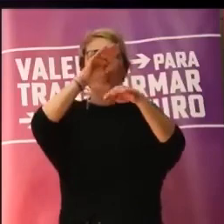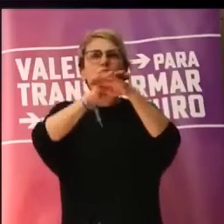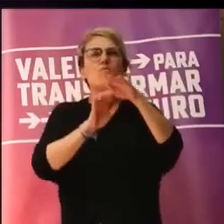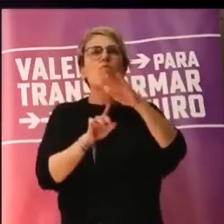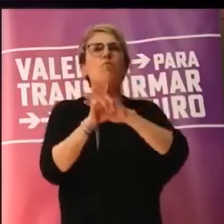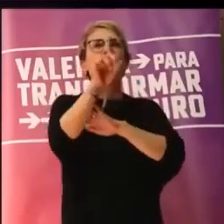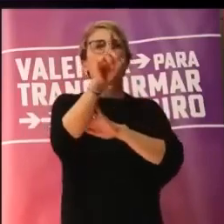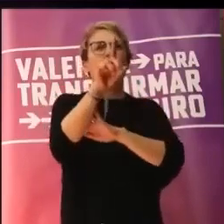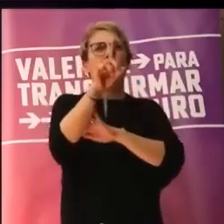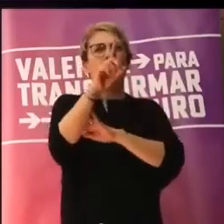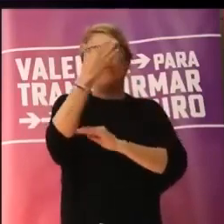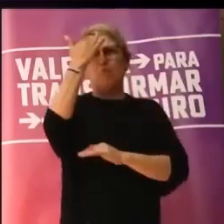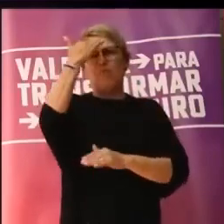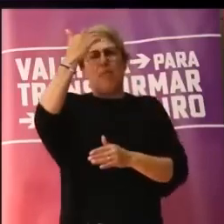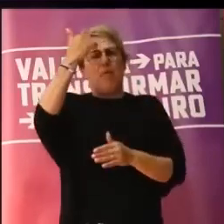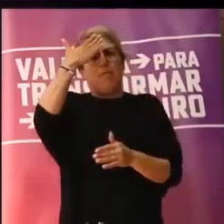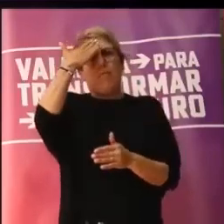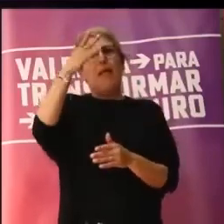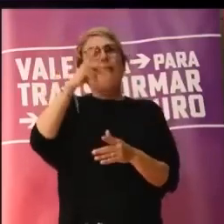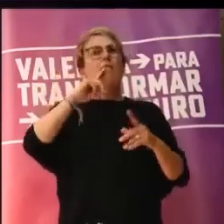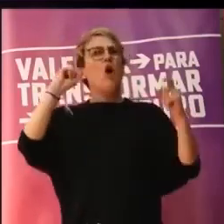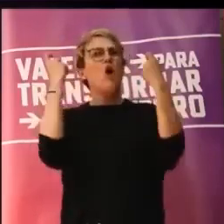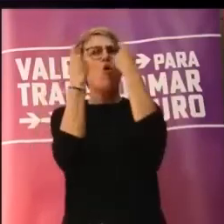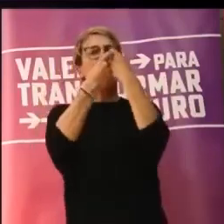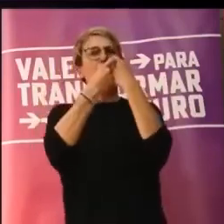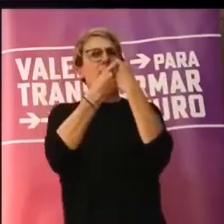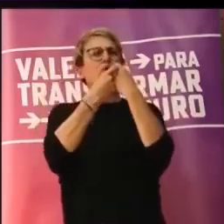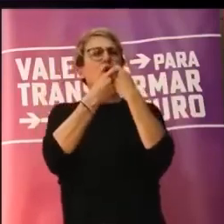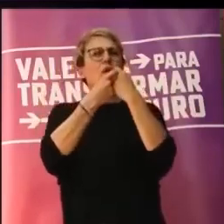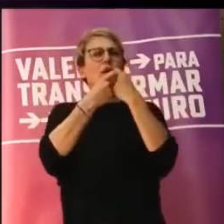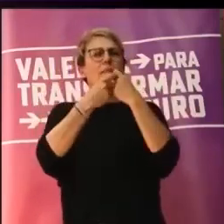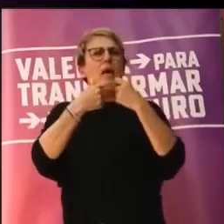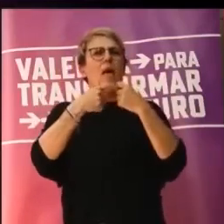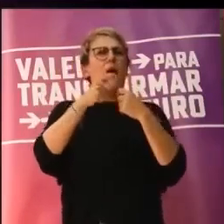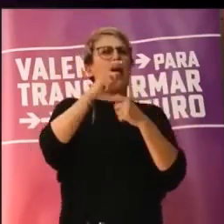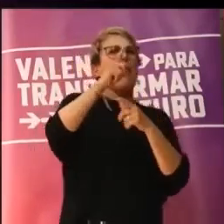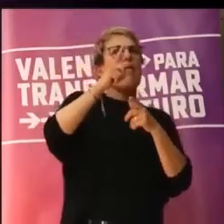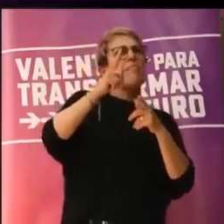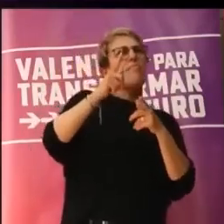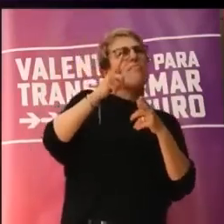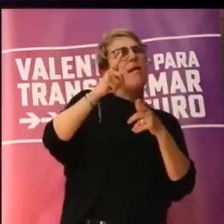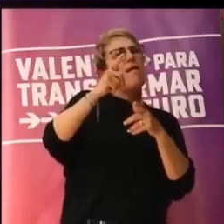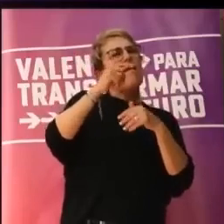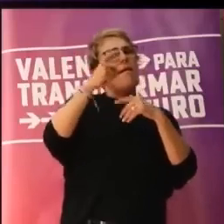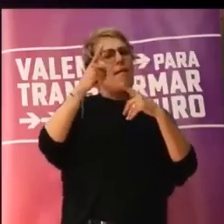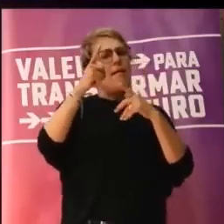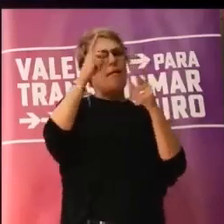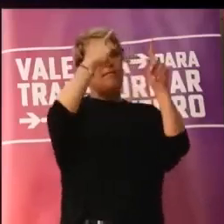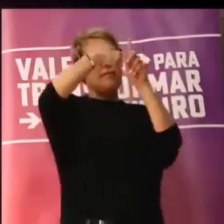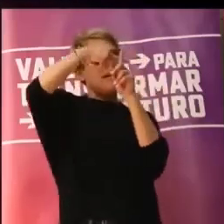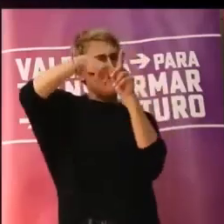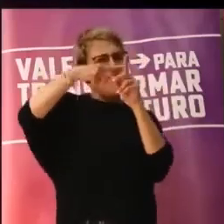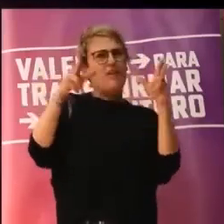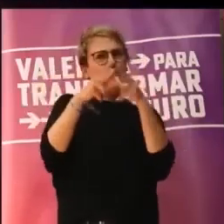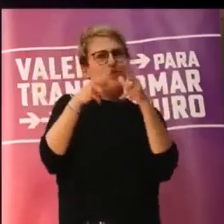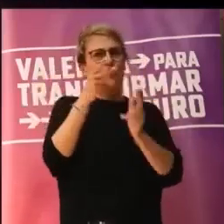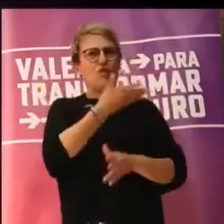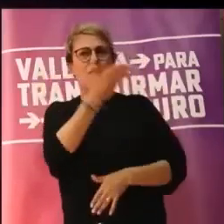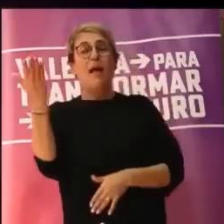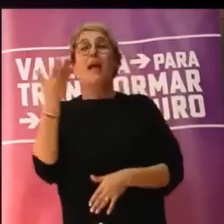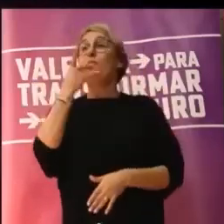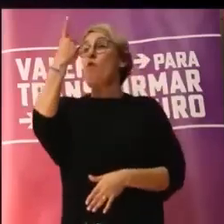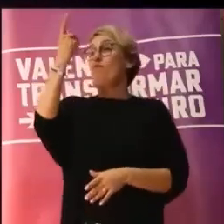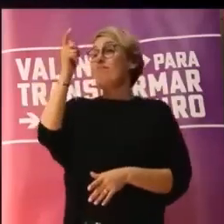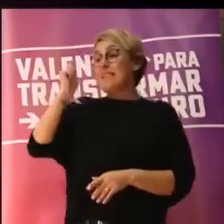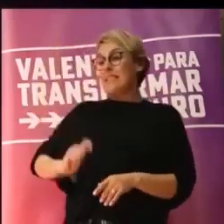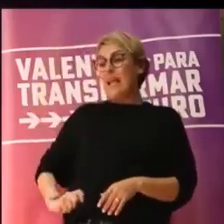pone en el centro el principal conflicto de clase de nuestra época. Porque la vivienda pone a los que solo tienen un salario para pagar